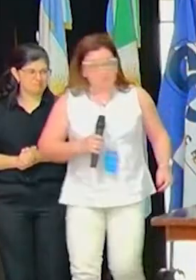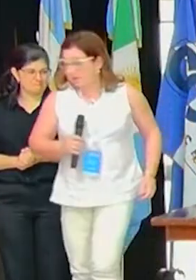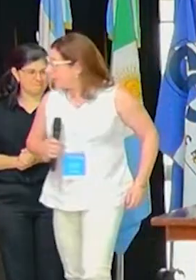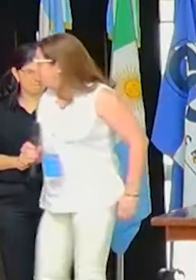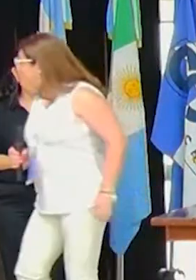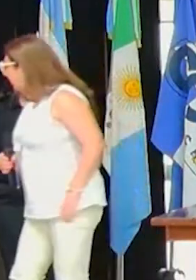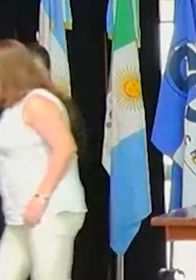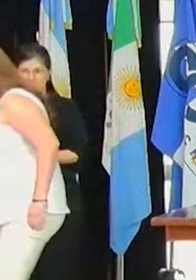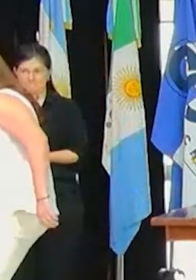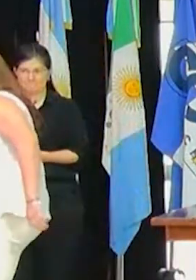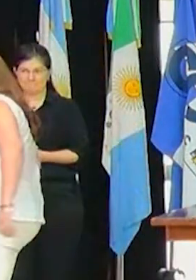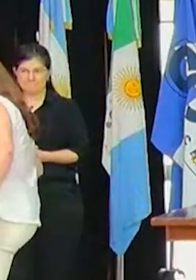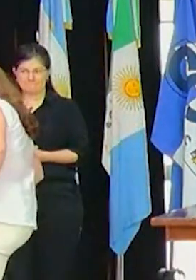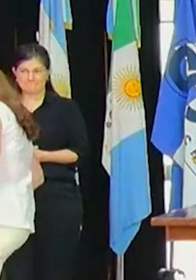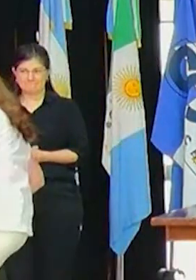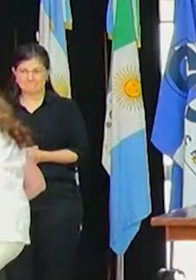Y hay un power.